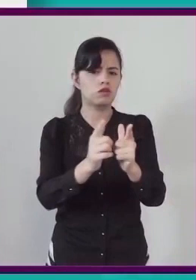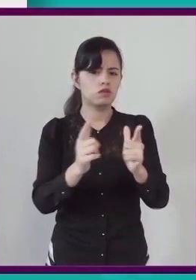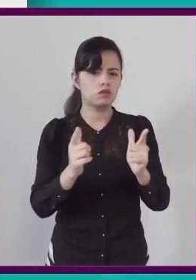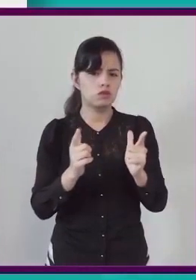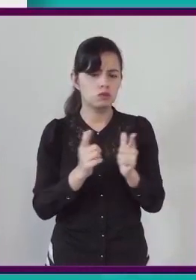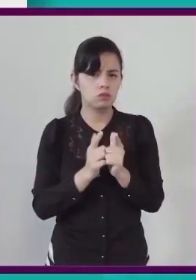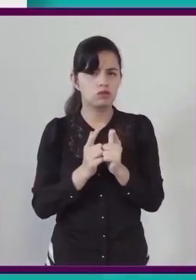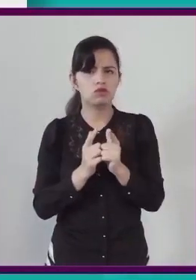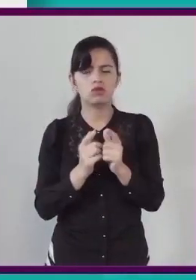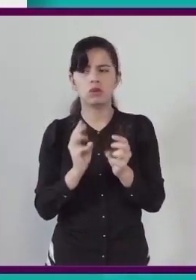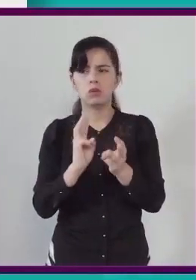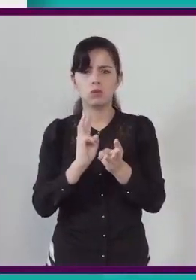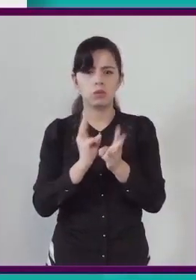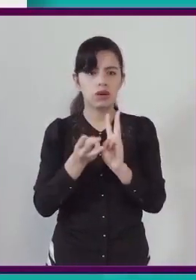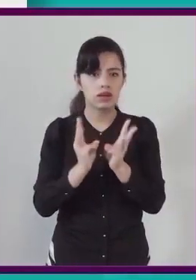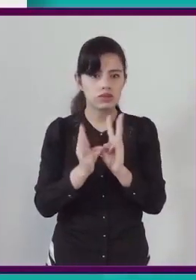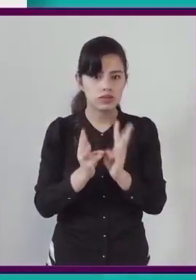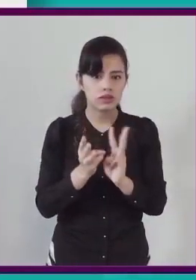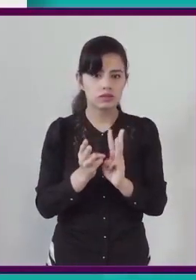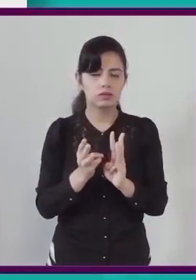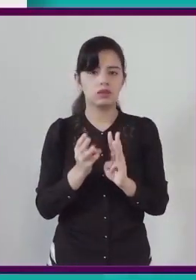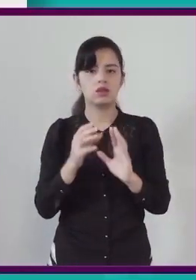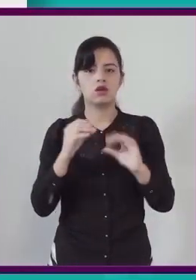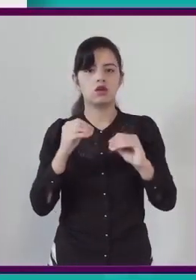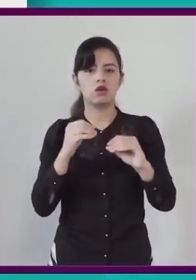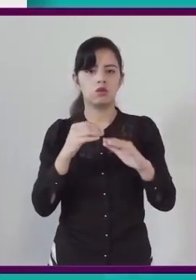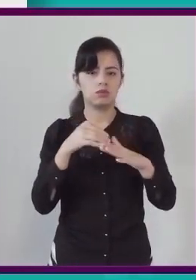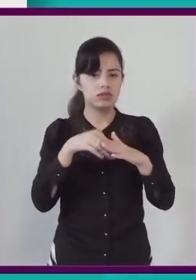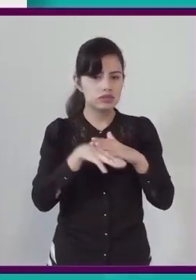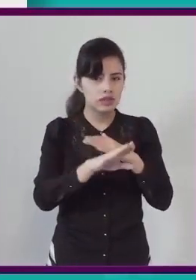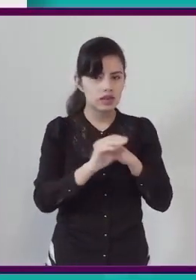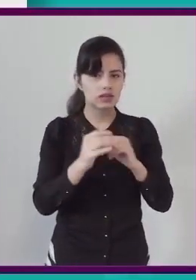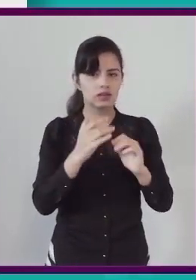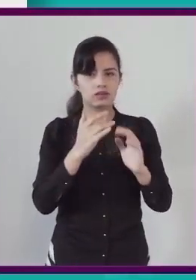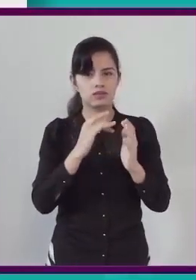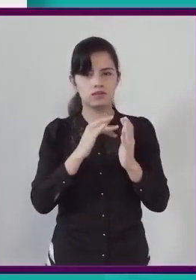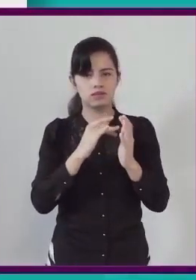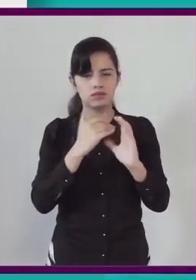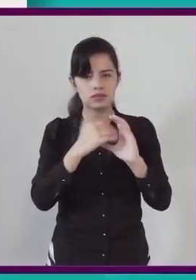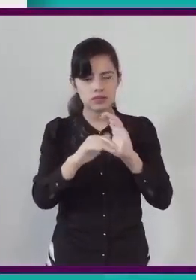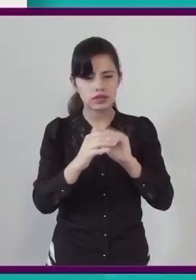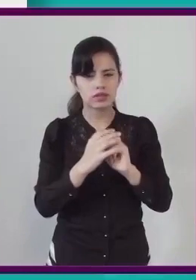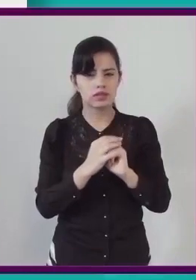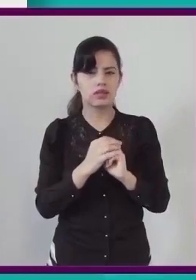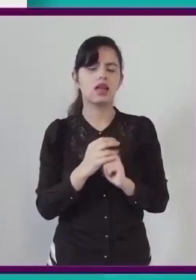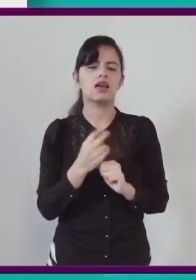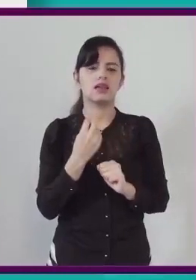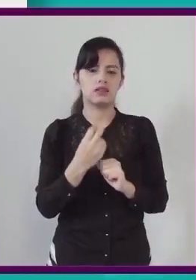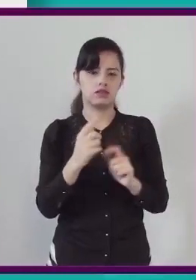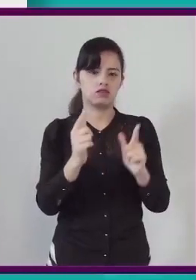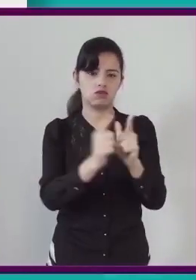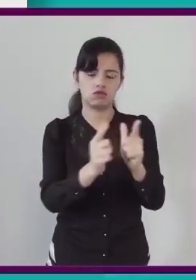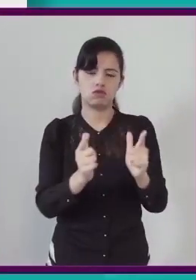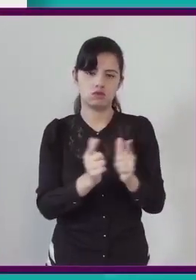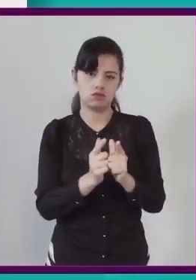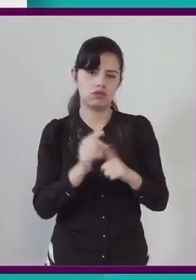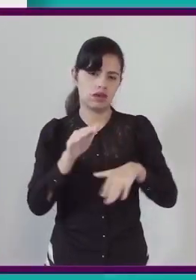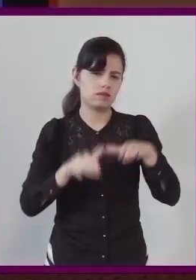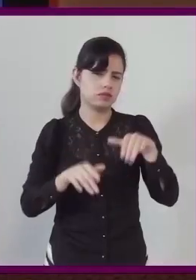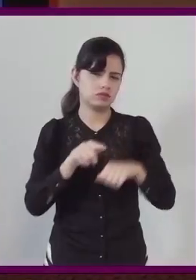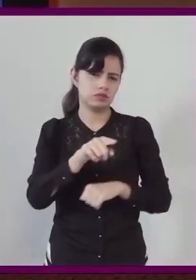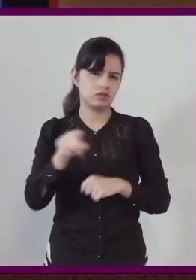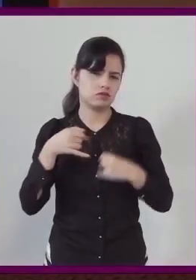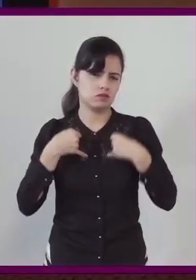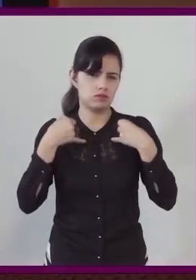de WhatsApp o de mensajes, ¿no? Que creo que son grupos que a veces son importantes, pues,